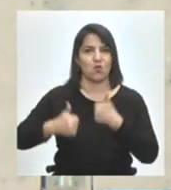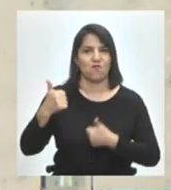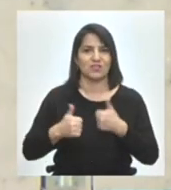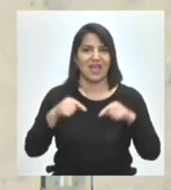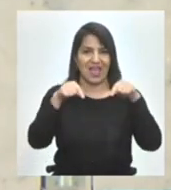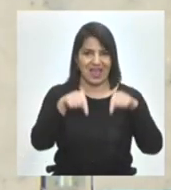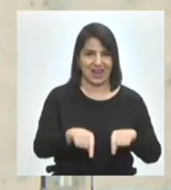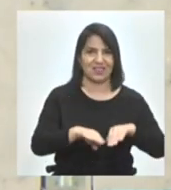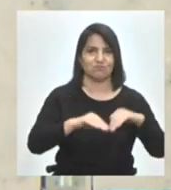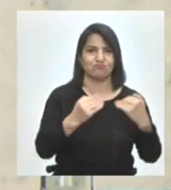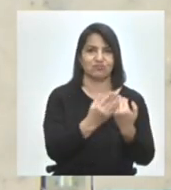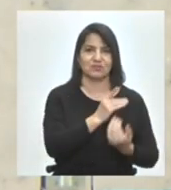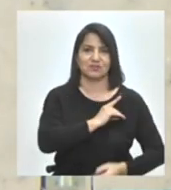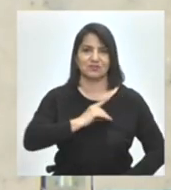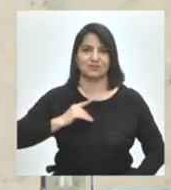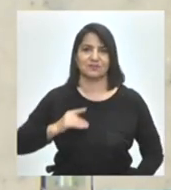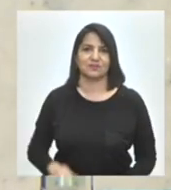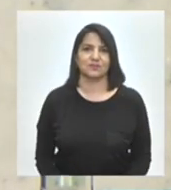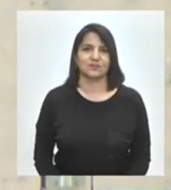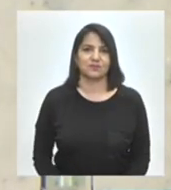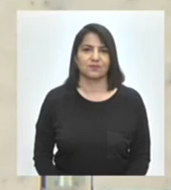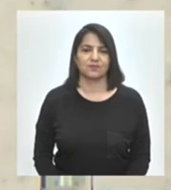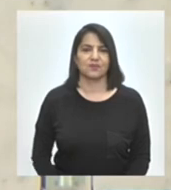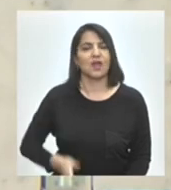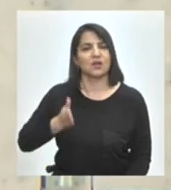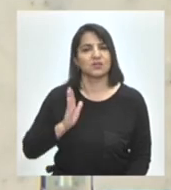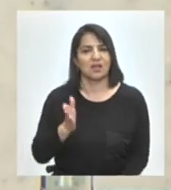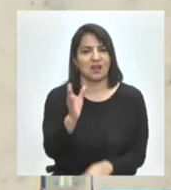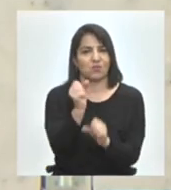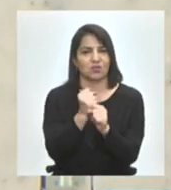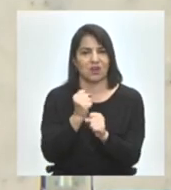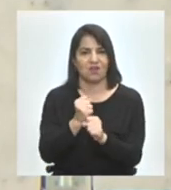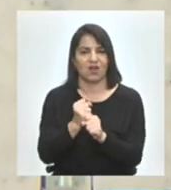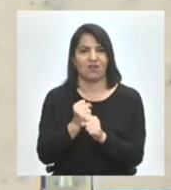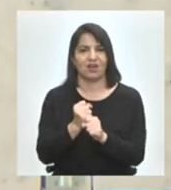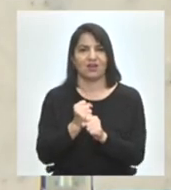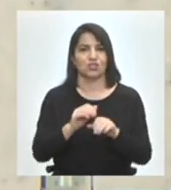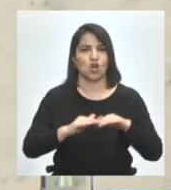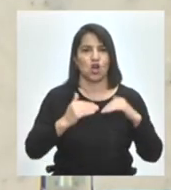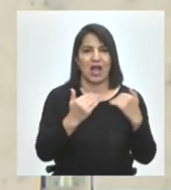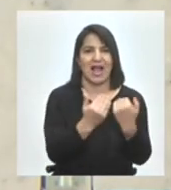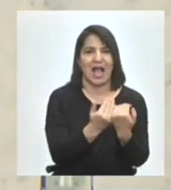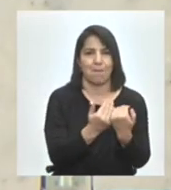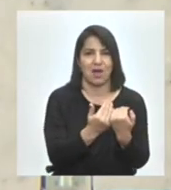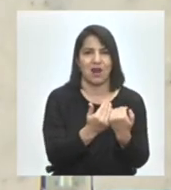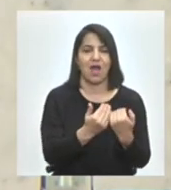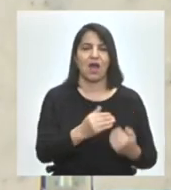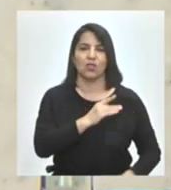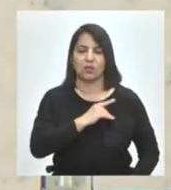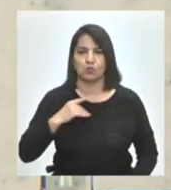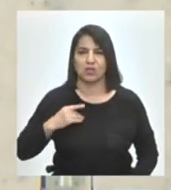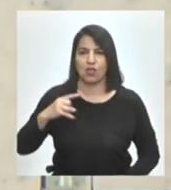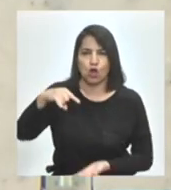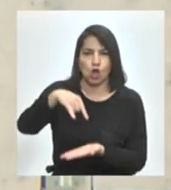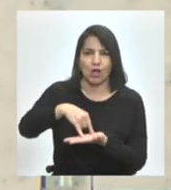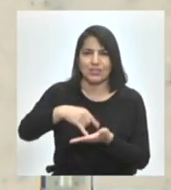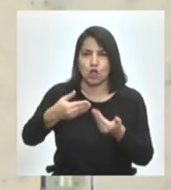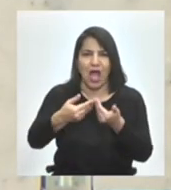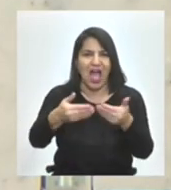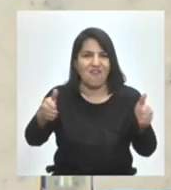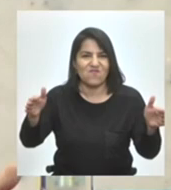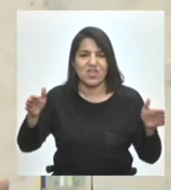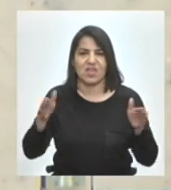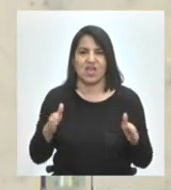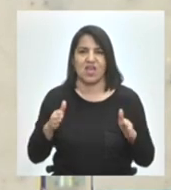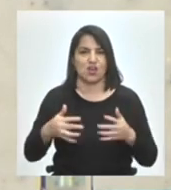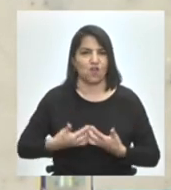esta corporación. Seguiremos trabajando por una Cámara y un Congreso de puertas abiertas, porque fortalecer